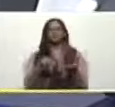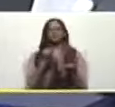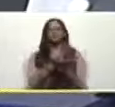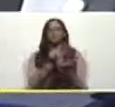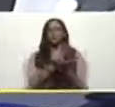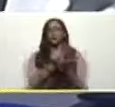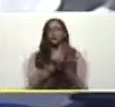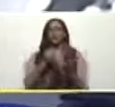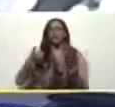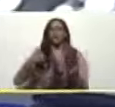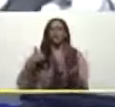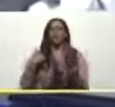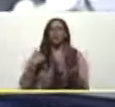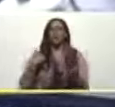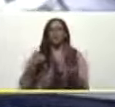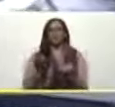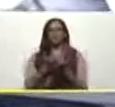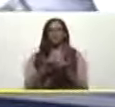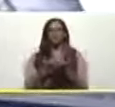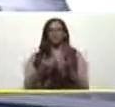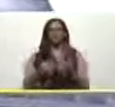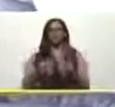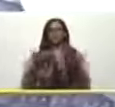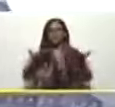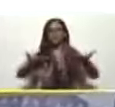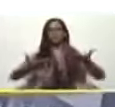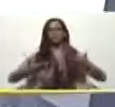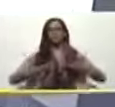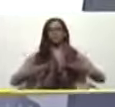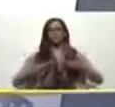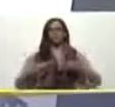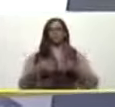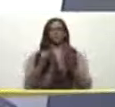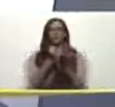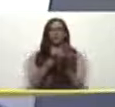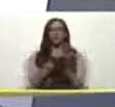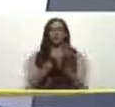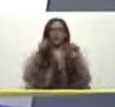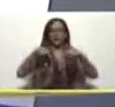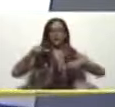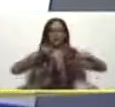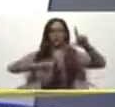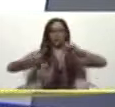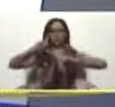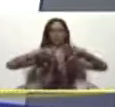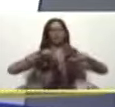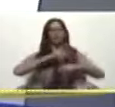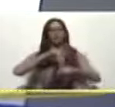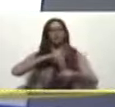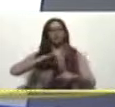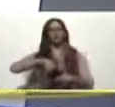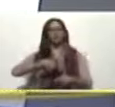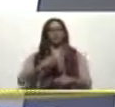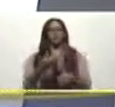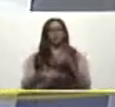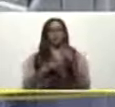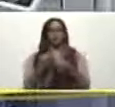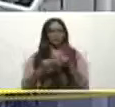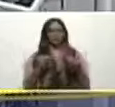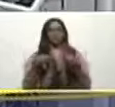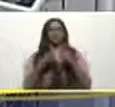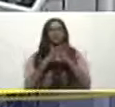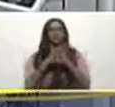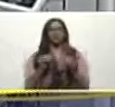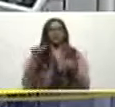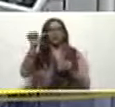que en cualquier parte, simple y llanamente, nos hacen llegar la muestra acá al laboratorio y nosotros podemos hacer todo